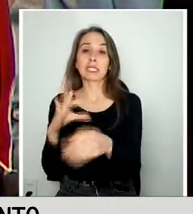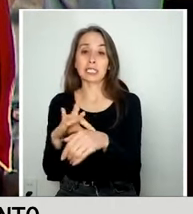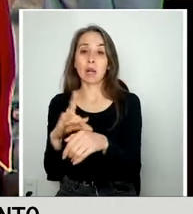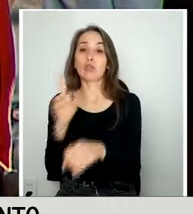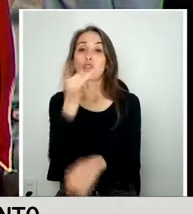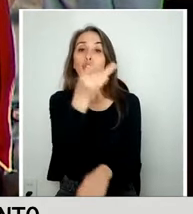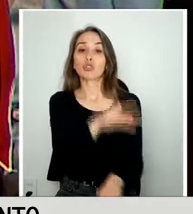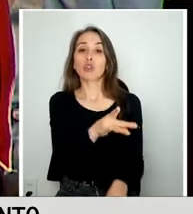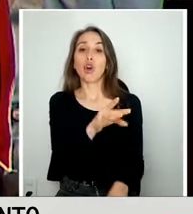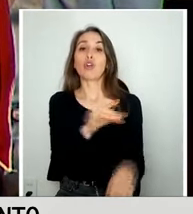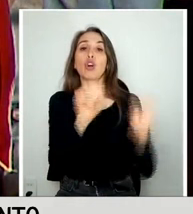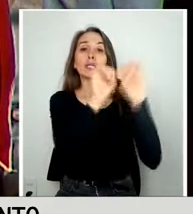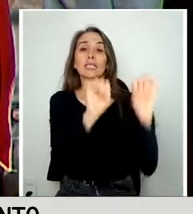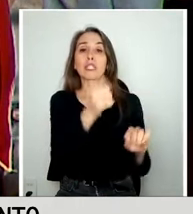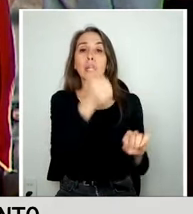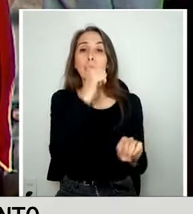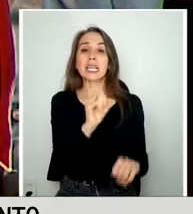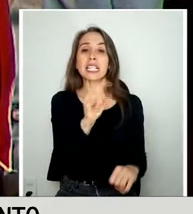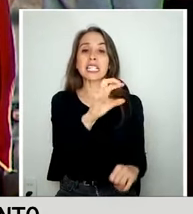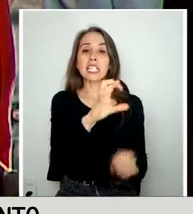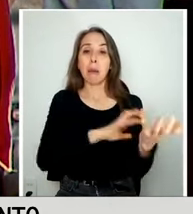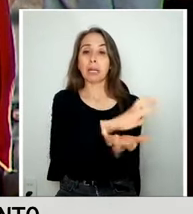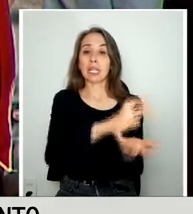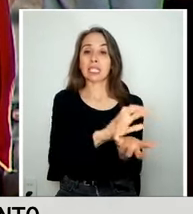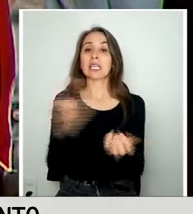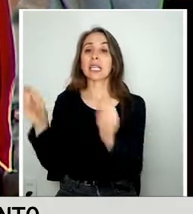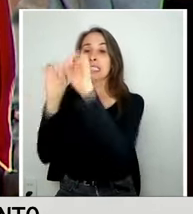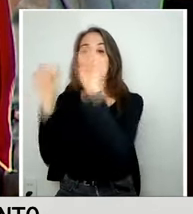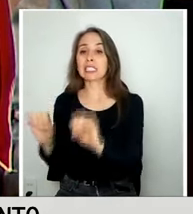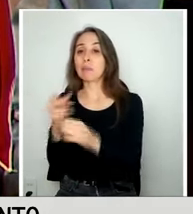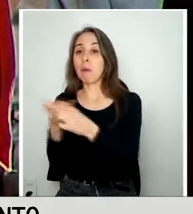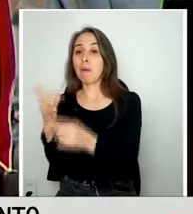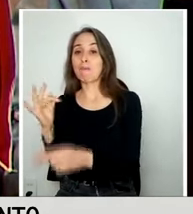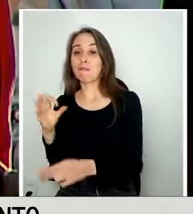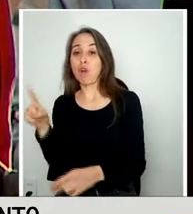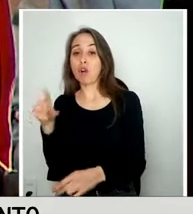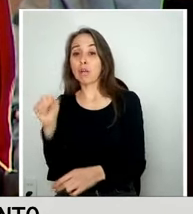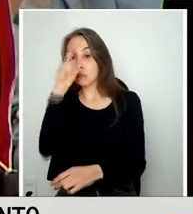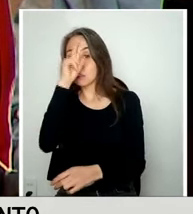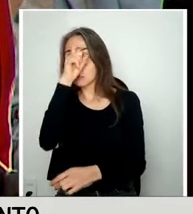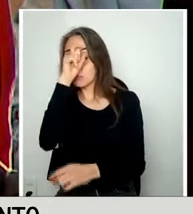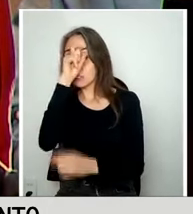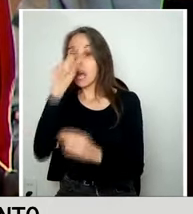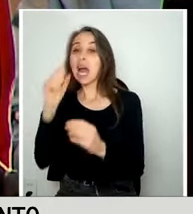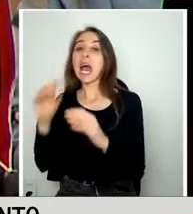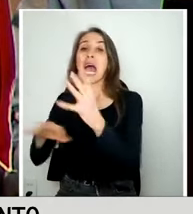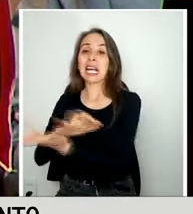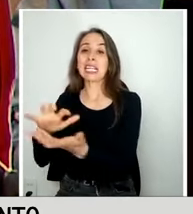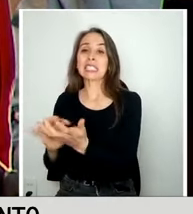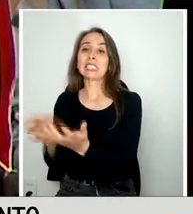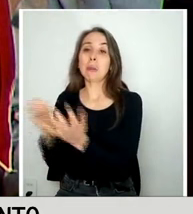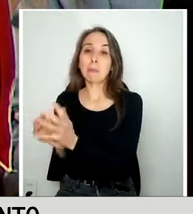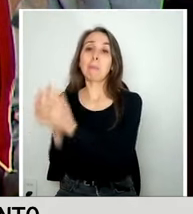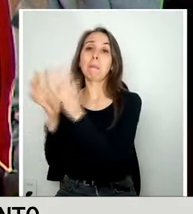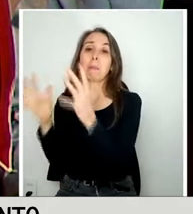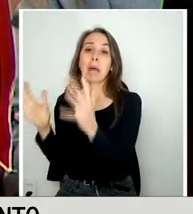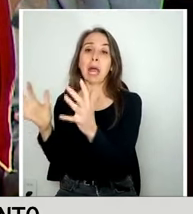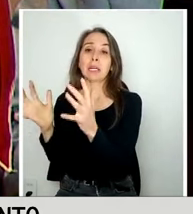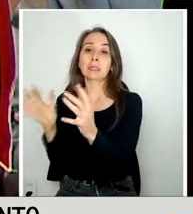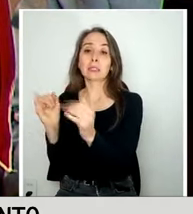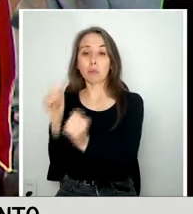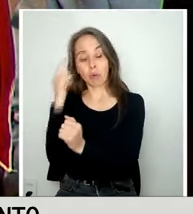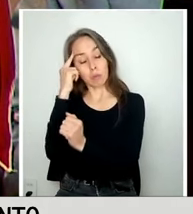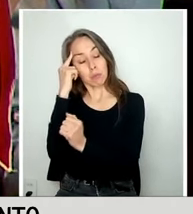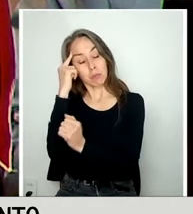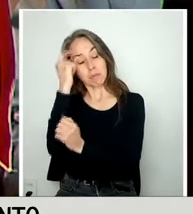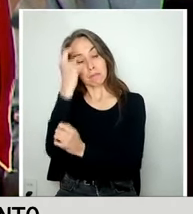el sistema privado el que está en crisis el sistema público está en una crisis incluso aún mayor si es dable pensarlo y